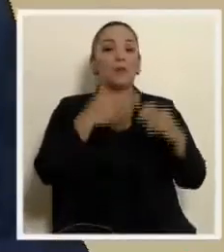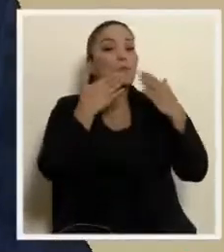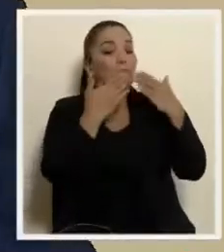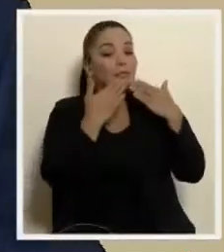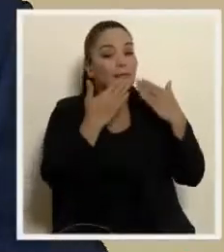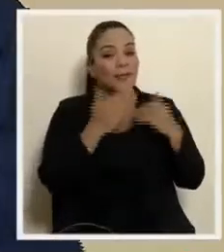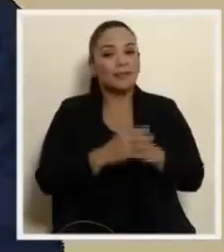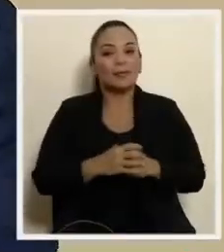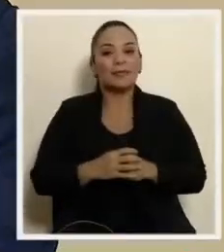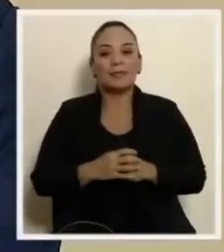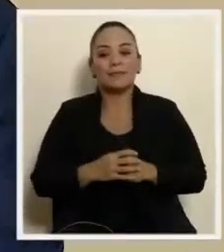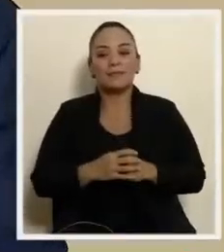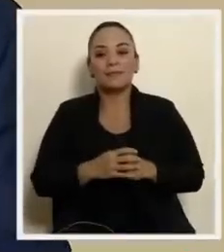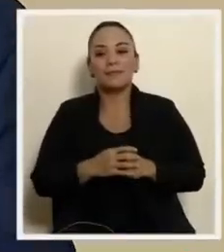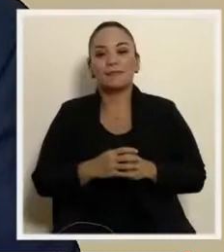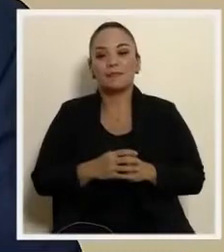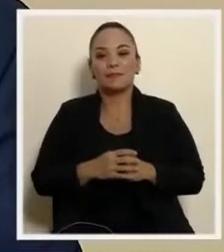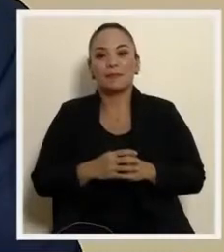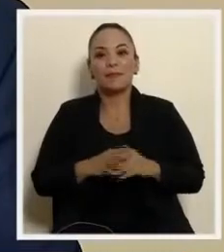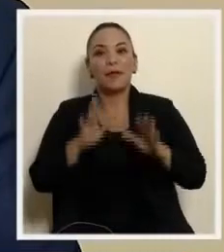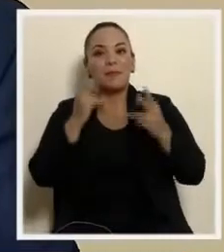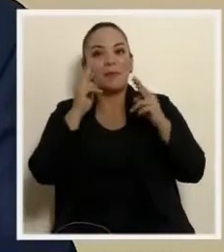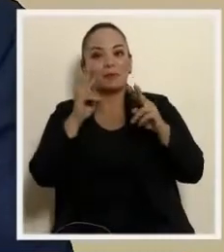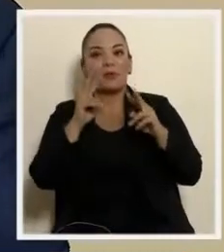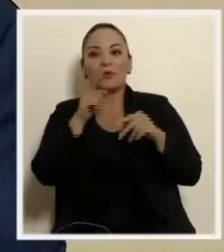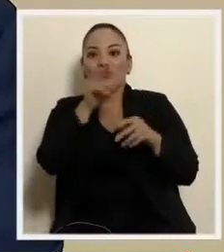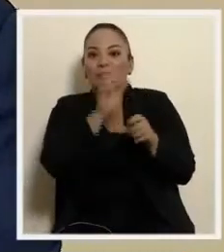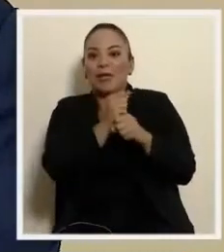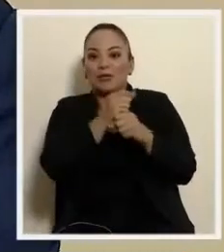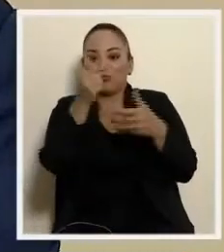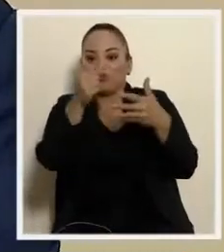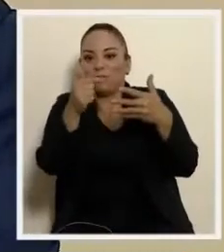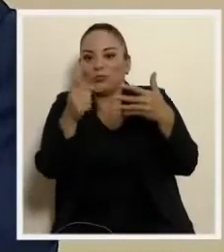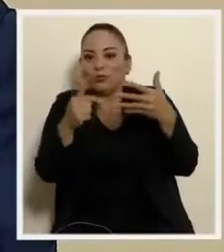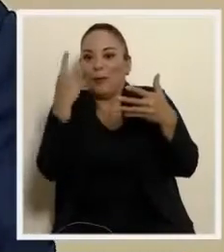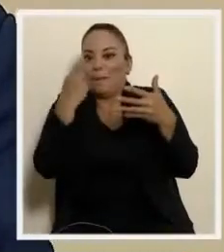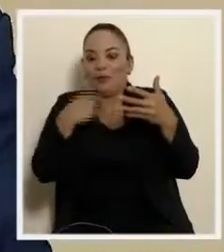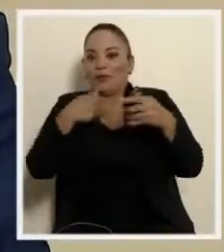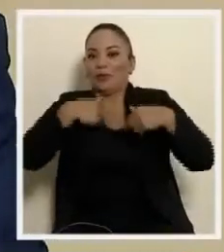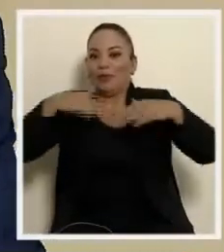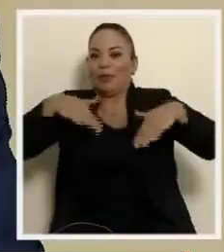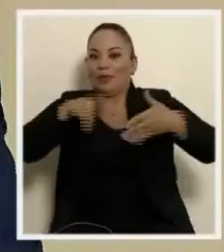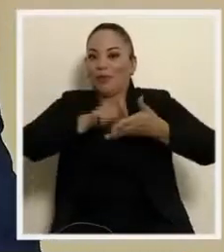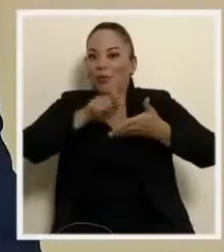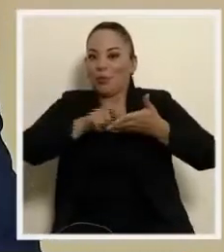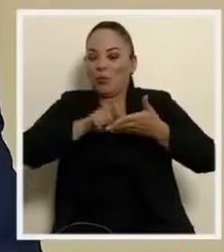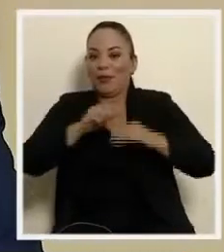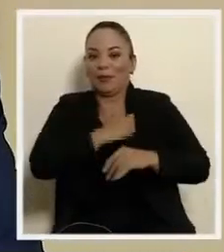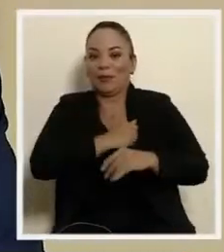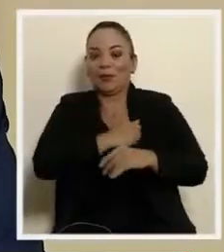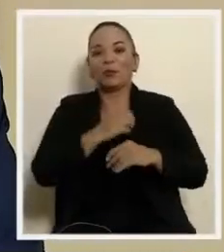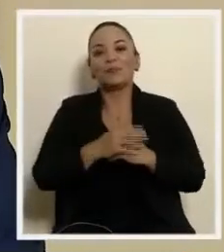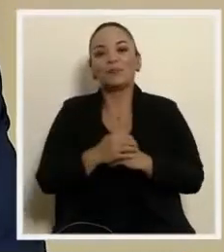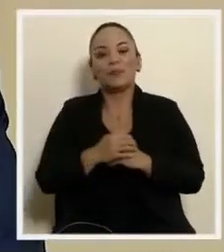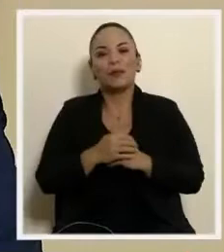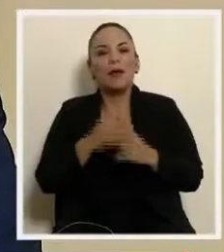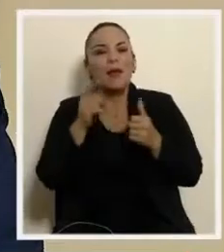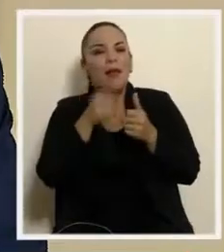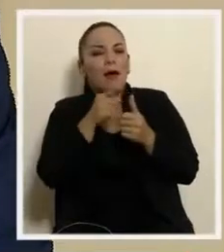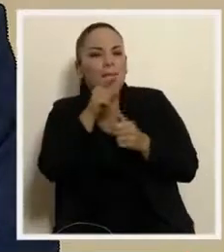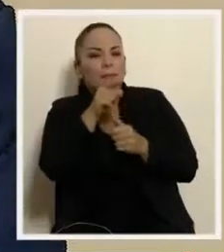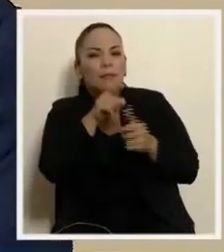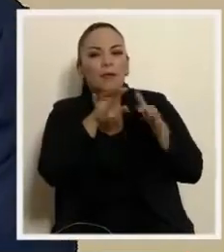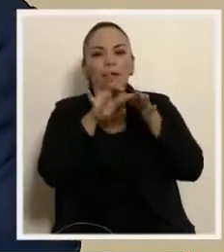gracias. Vamos a ver, me hizo varias y no las anoté. Qué pena. La primera tiene que